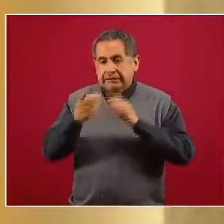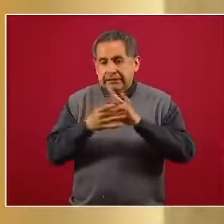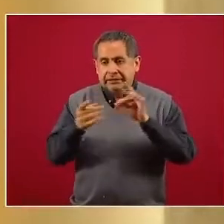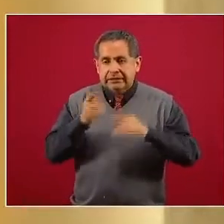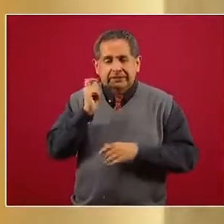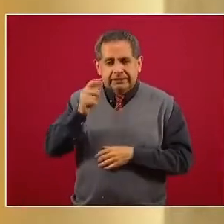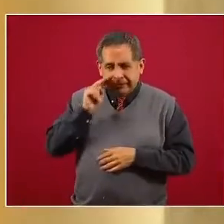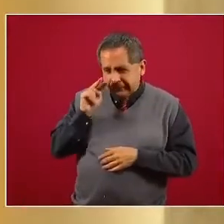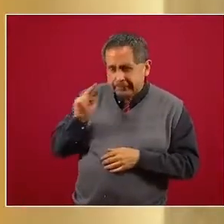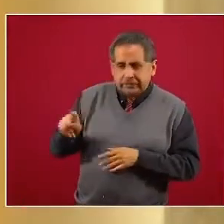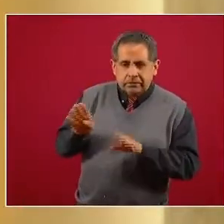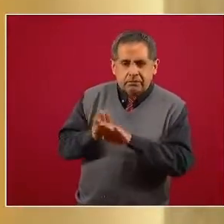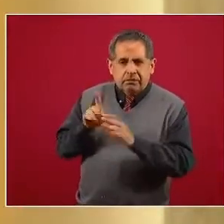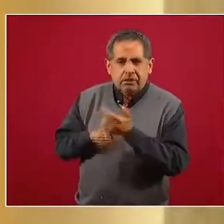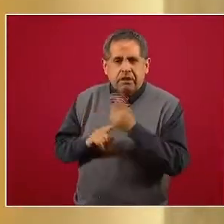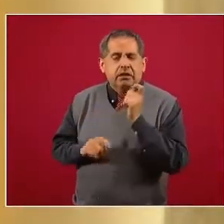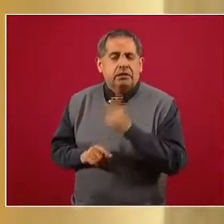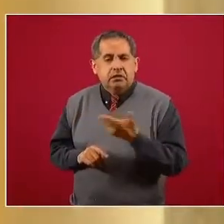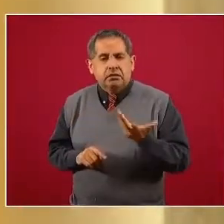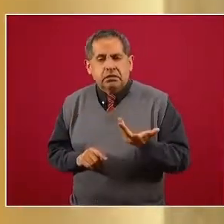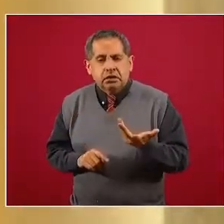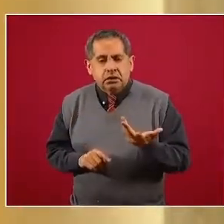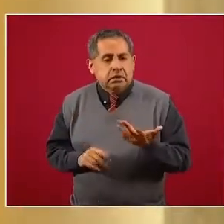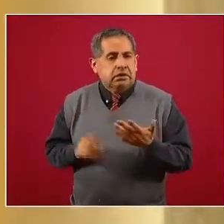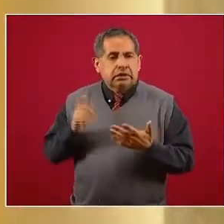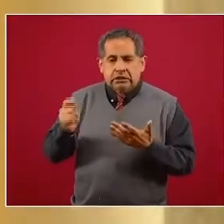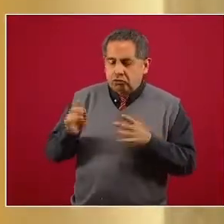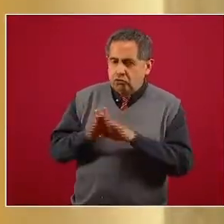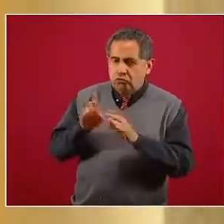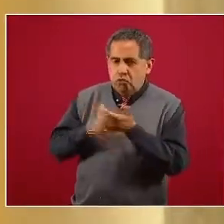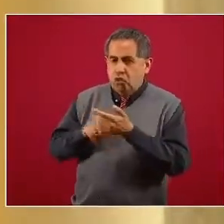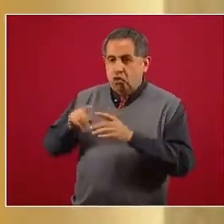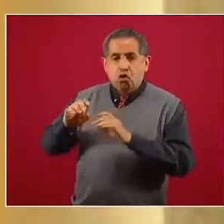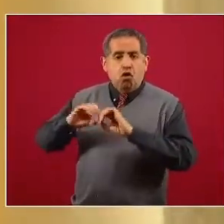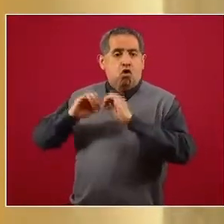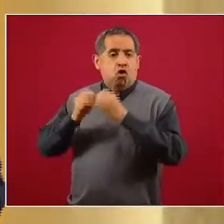que revisen y que veamos pues también cómo se maneja a través de la